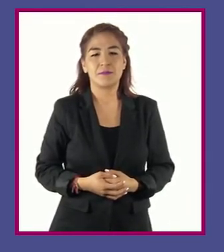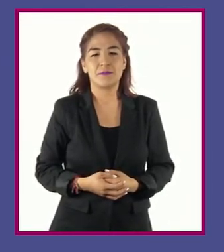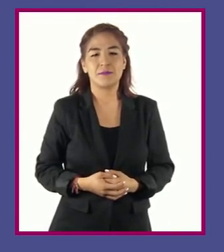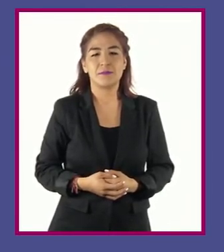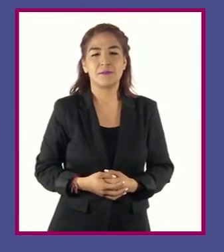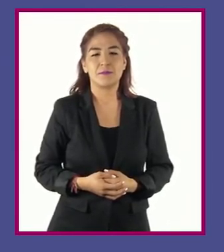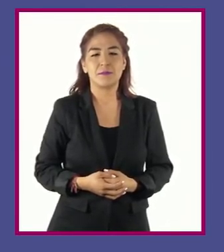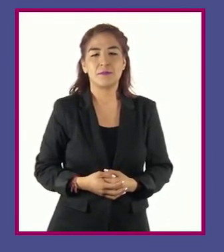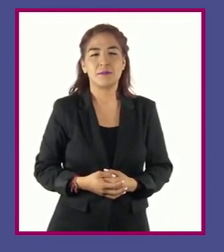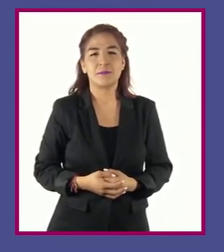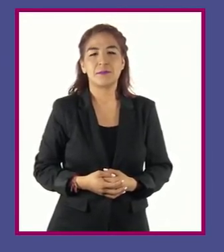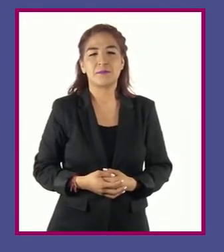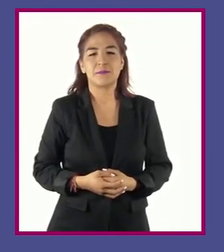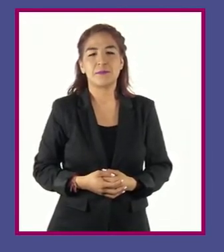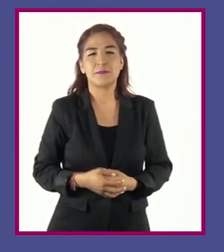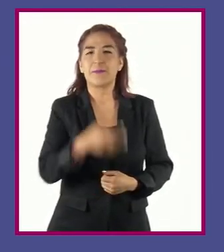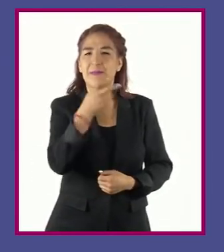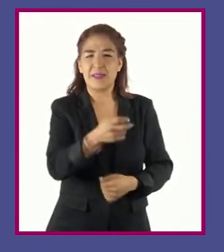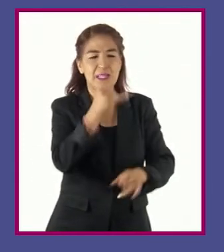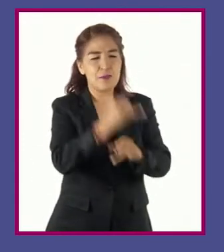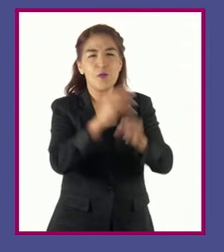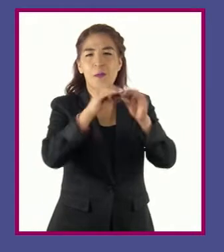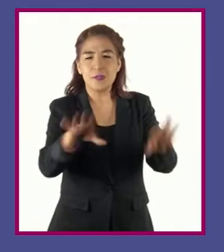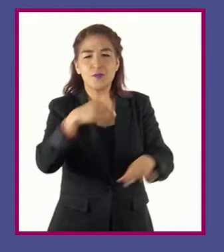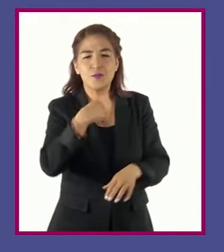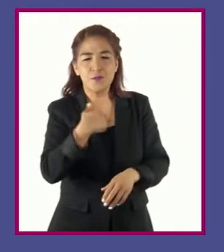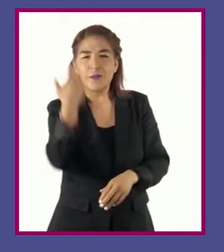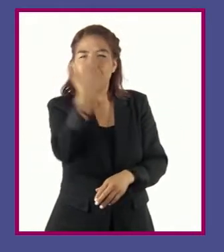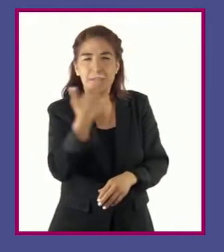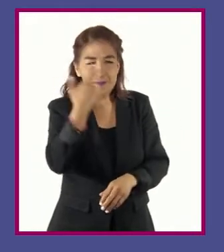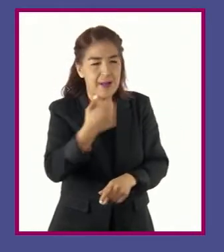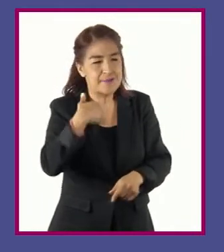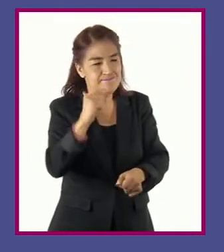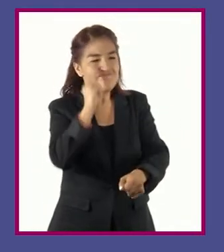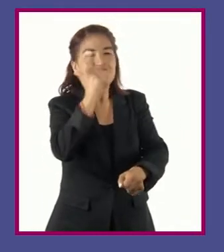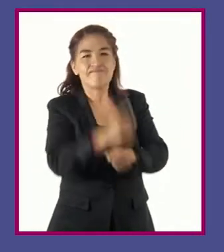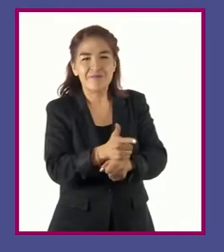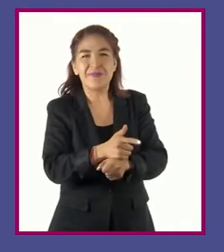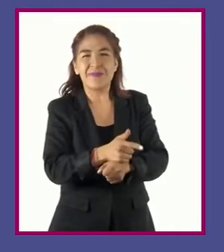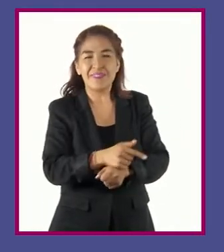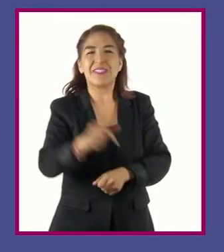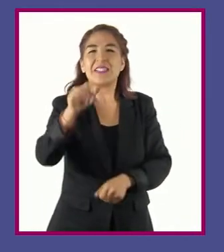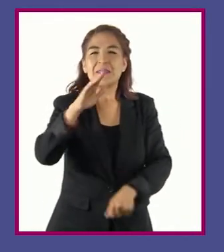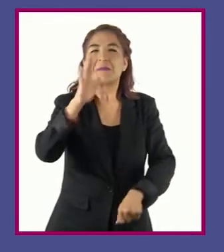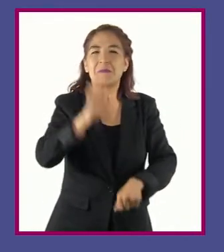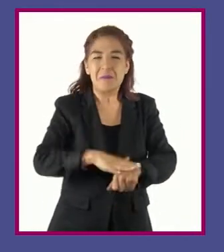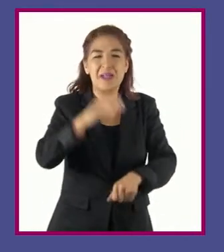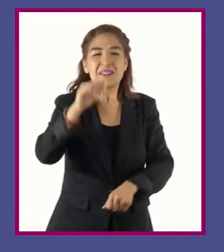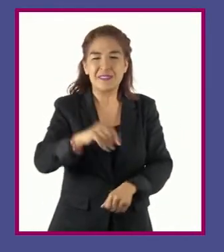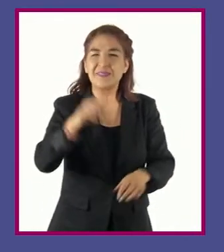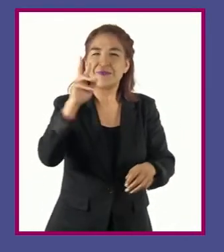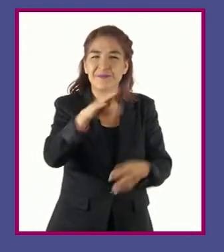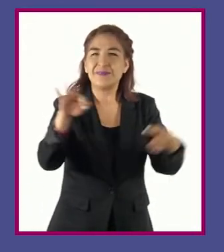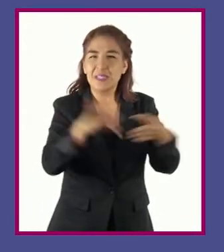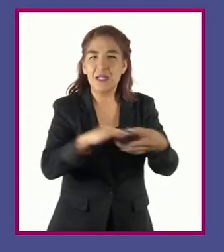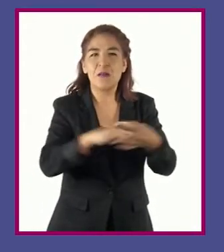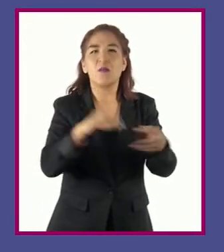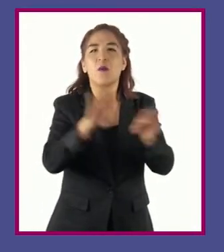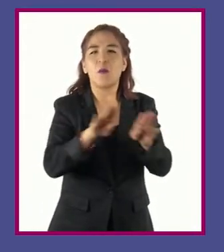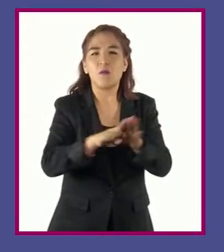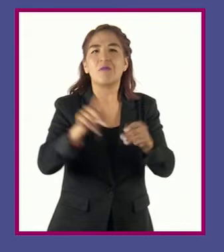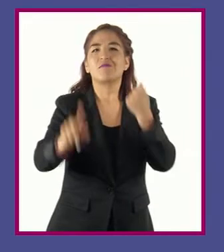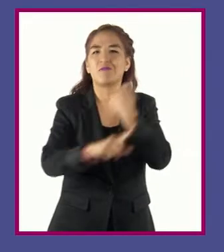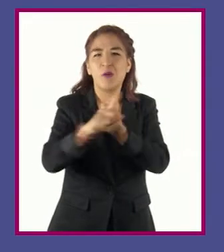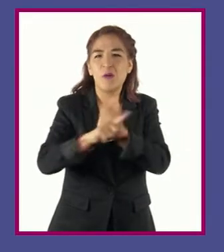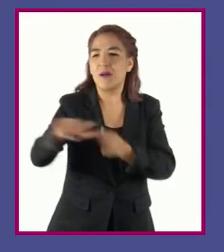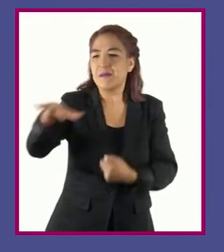Elizabeth, en la mayor parte de los documentos que consulté, encontré que de manera constante se culpa a los medios de comunicación de promover